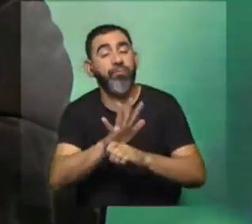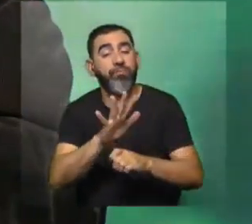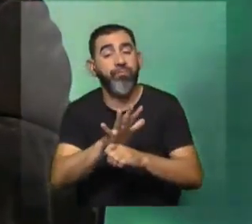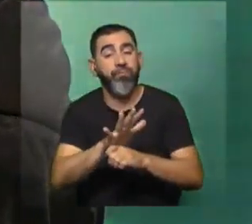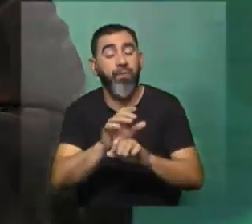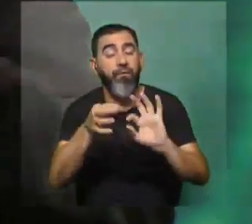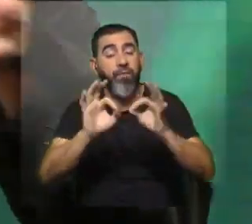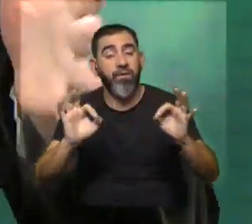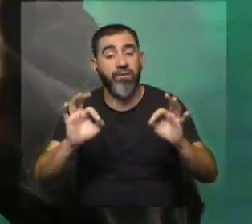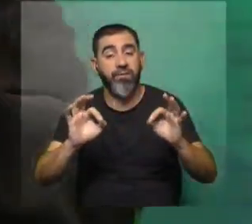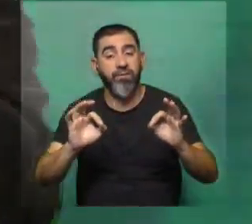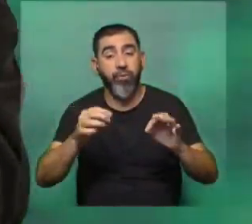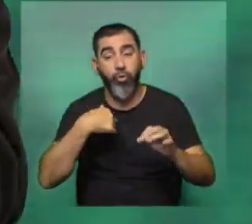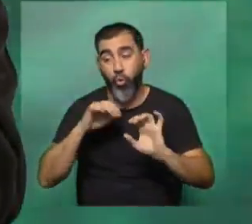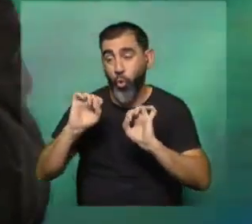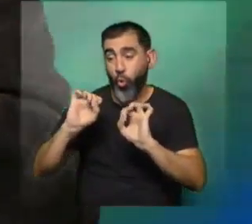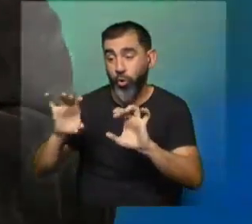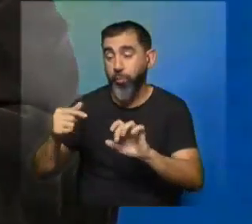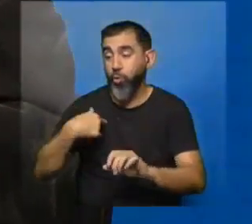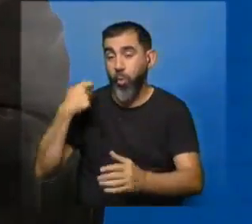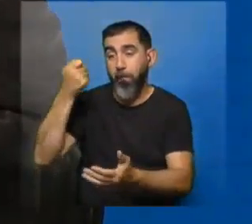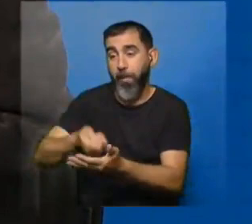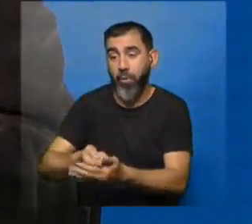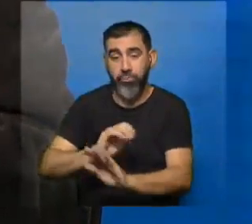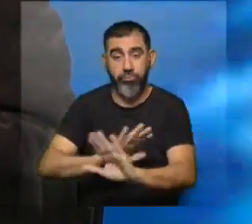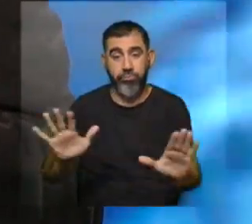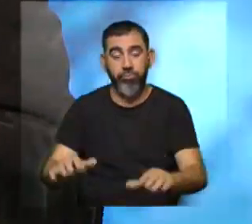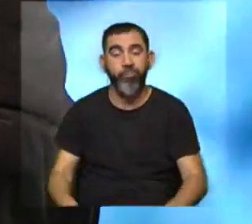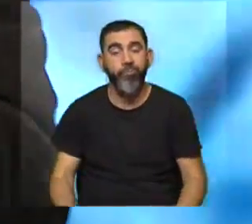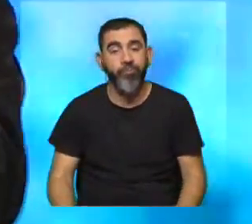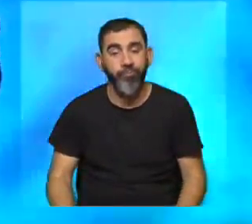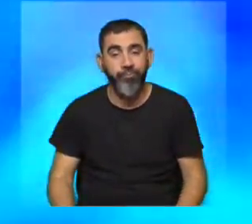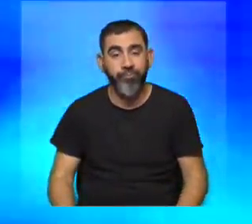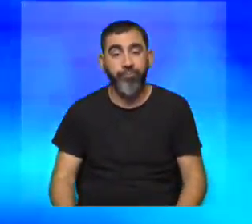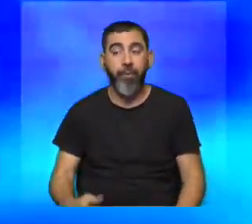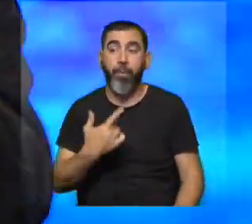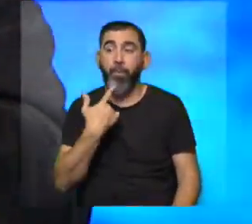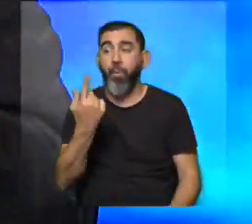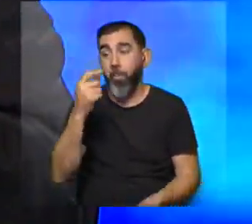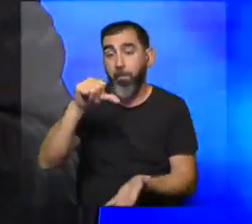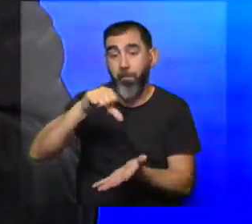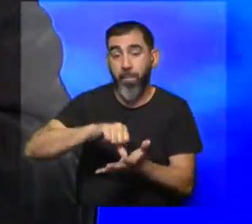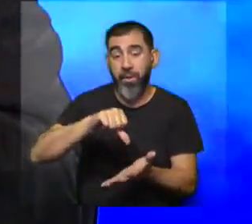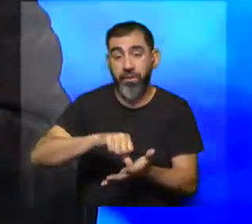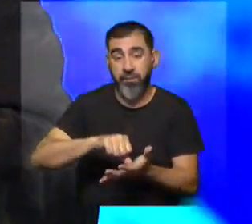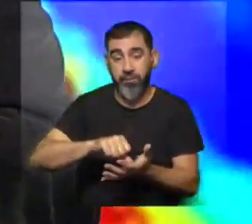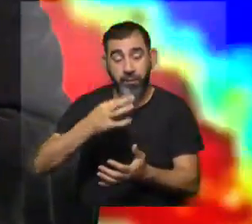una frase. El que contamina, paga. Entonces, si un país que